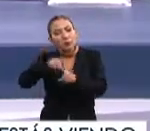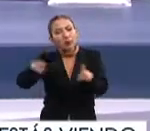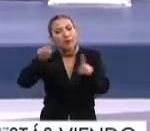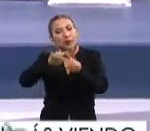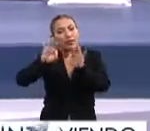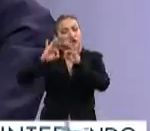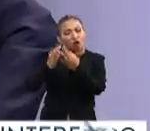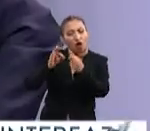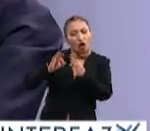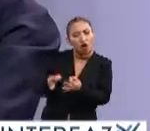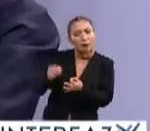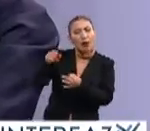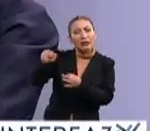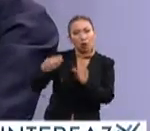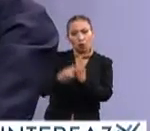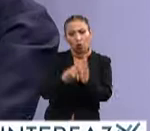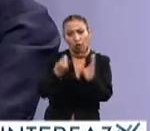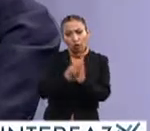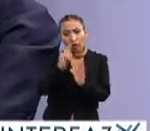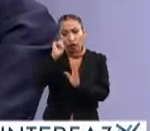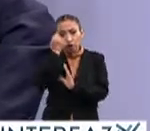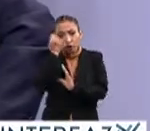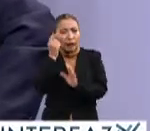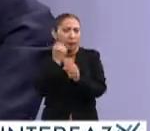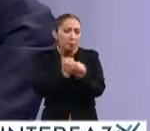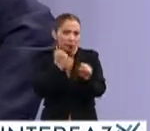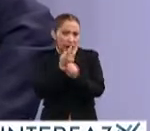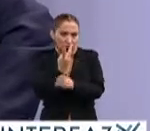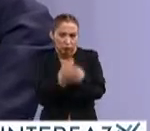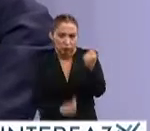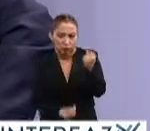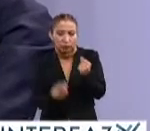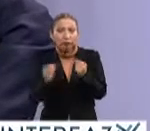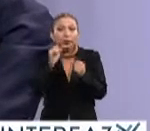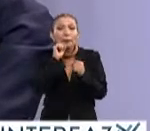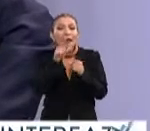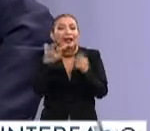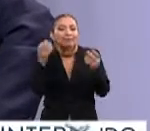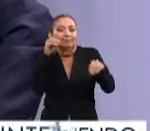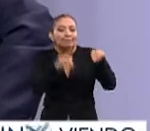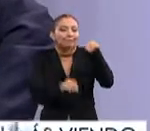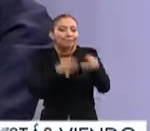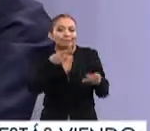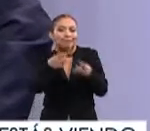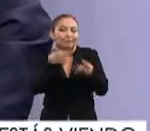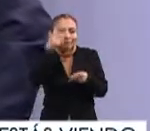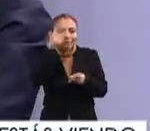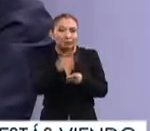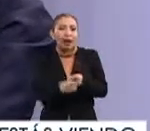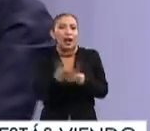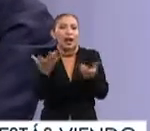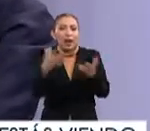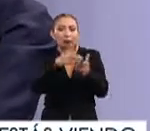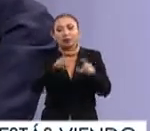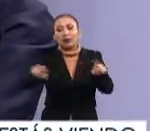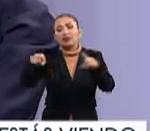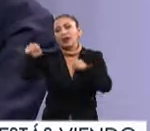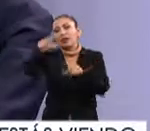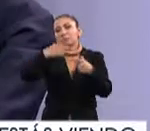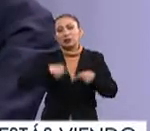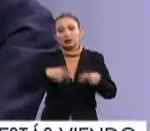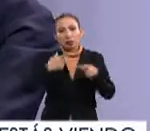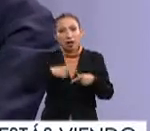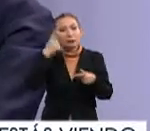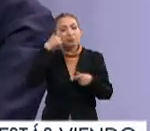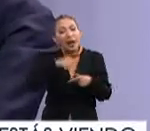diferentes modelos, es un curso teórico-práctico y está hecho para una gran variedad de